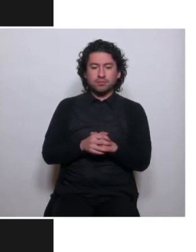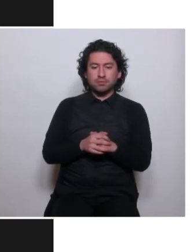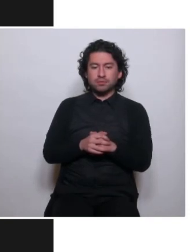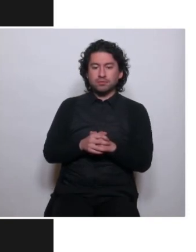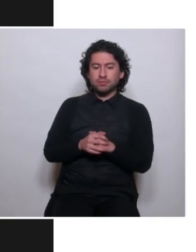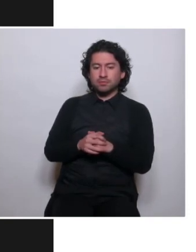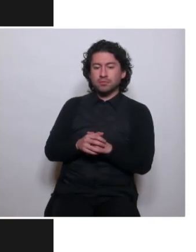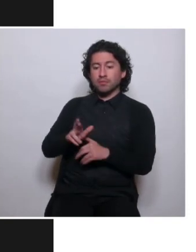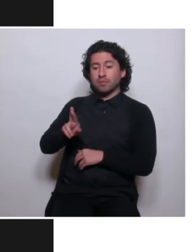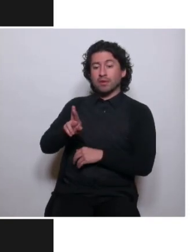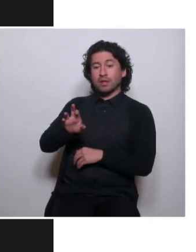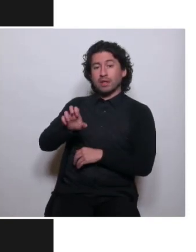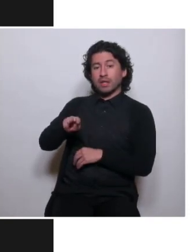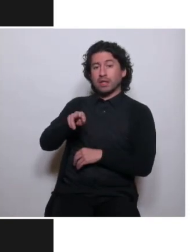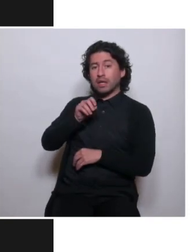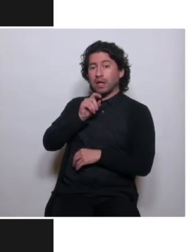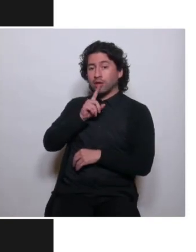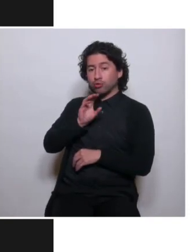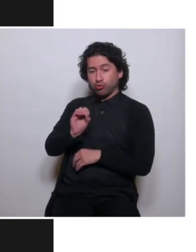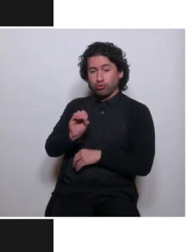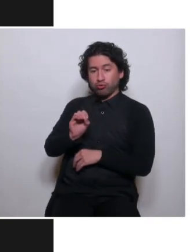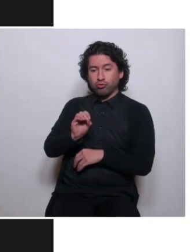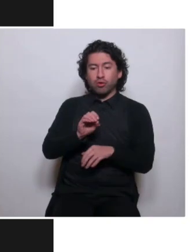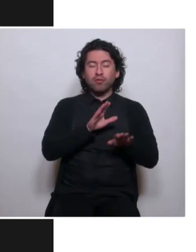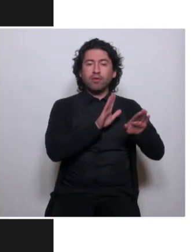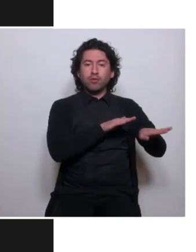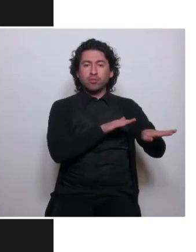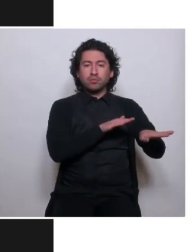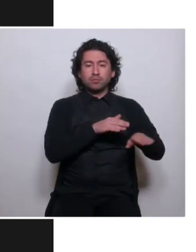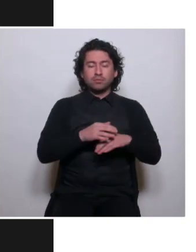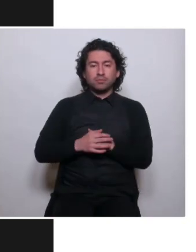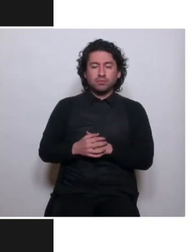Señor Renato Garín. A favor, secretario.